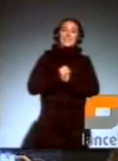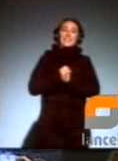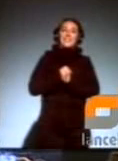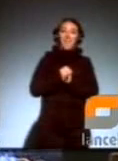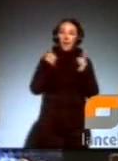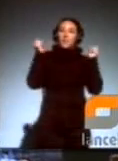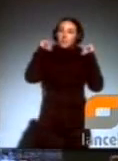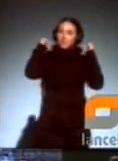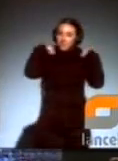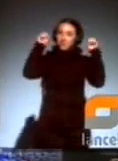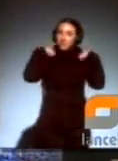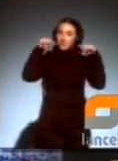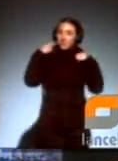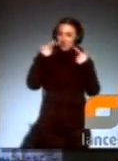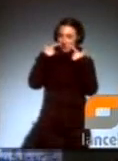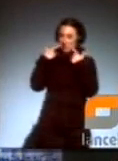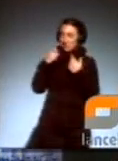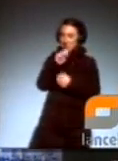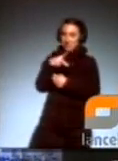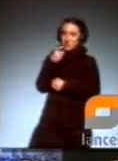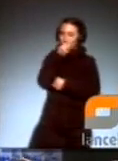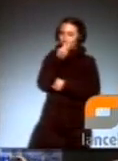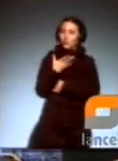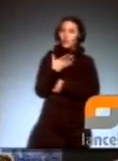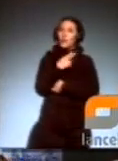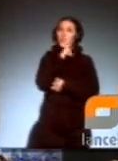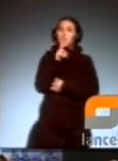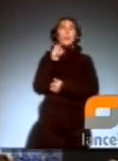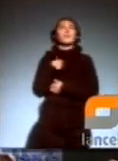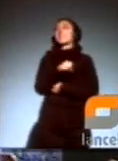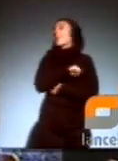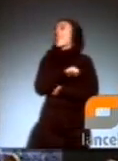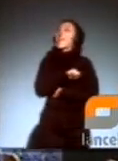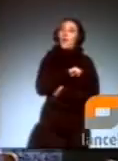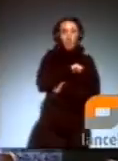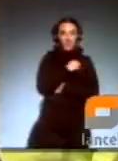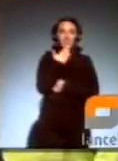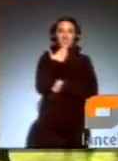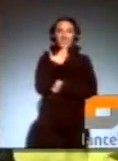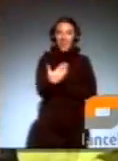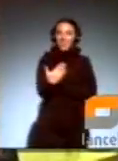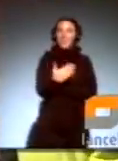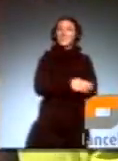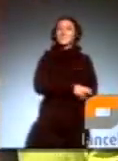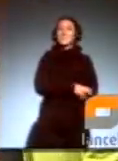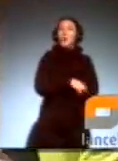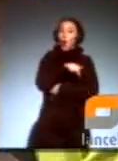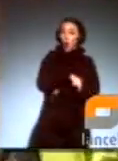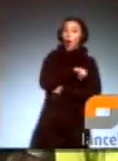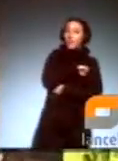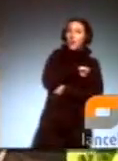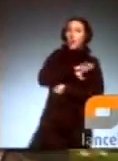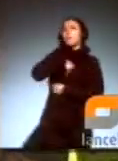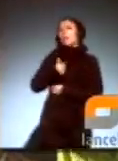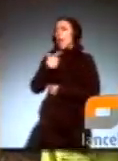allá. Sin más. Mami, te quiero. Muchas gracias. Hoy tú la quieres y mañana ya le está diciendo, más